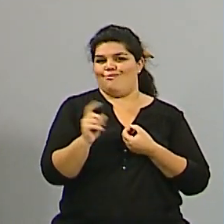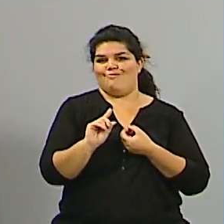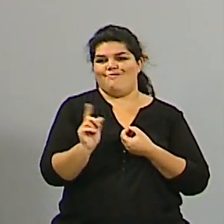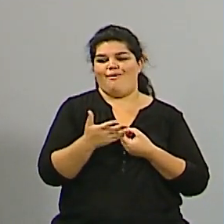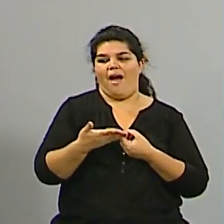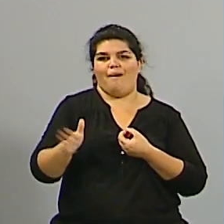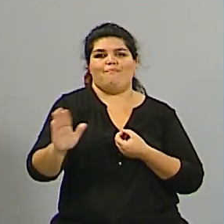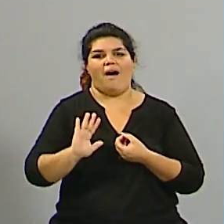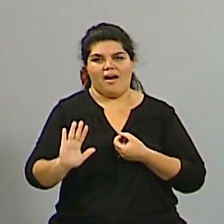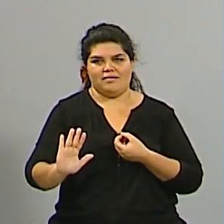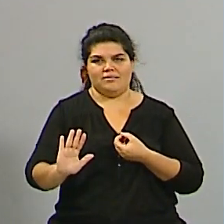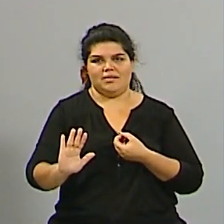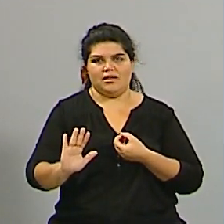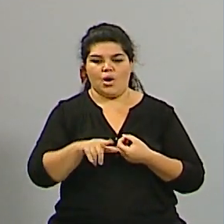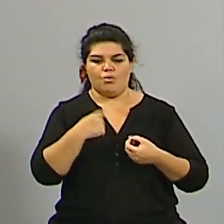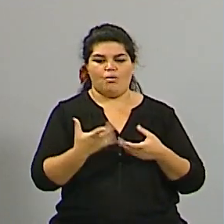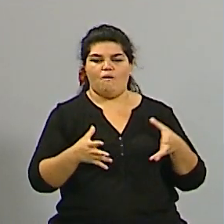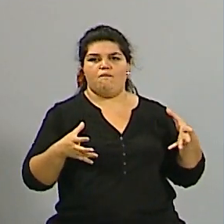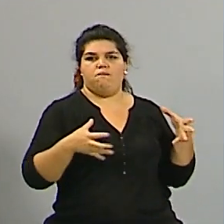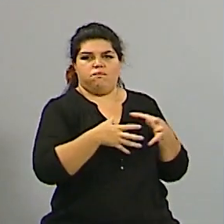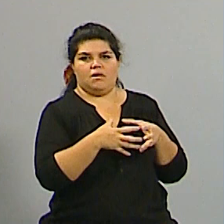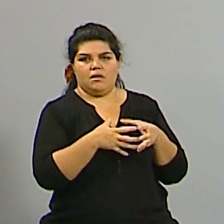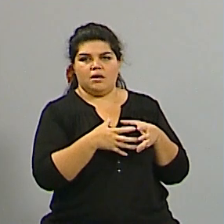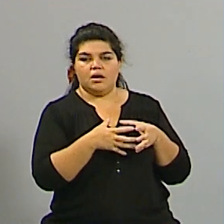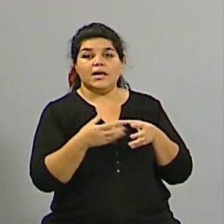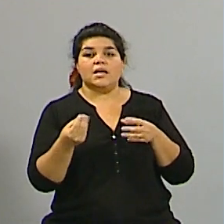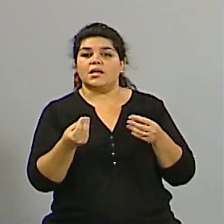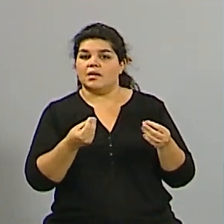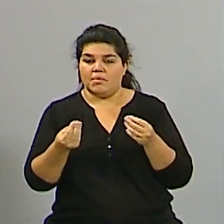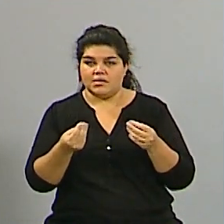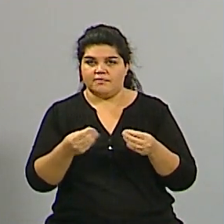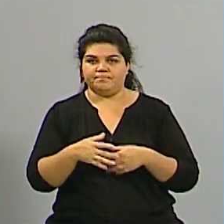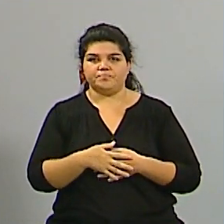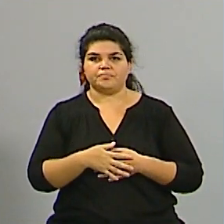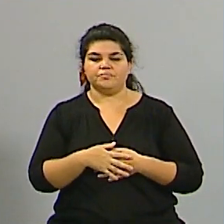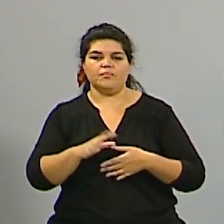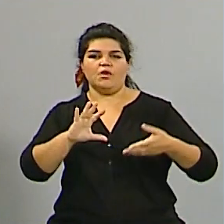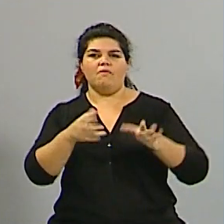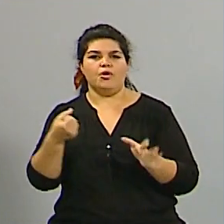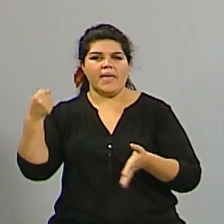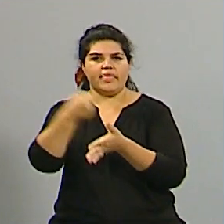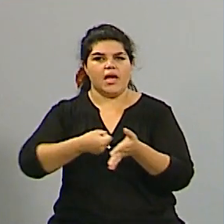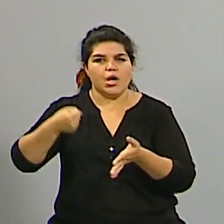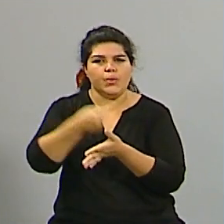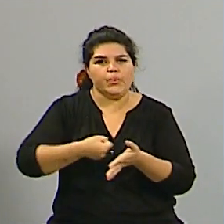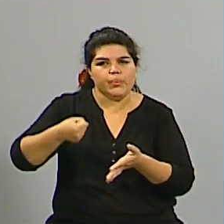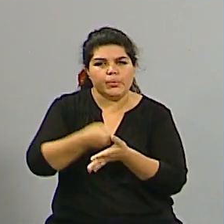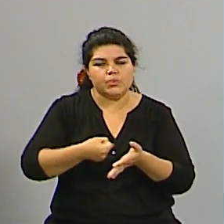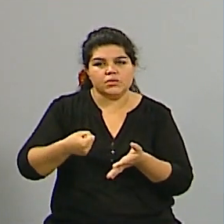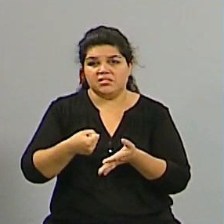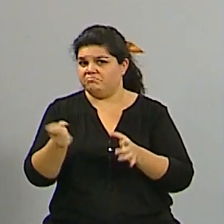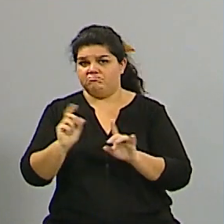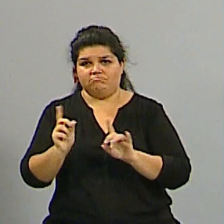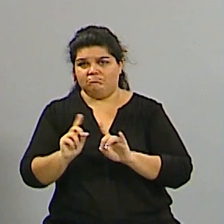que están basadas no tanto en una dinámica de lucha o enfrentamiento, sino más bien en